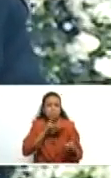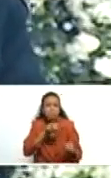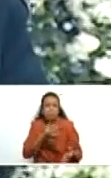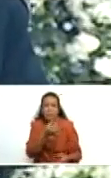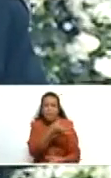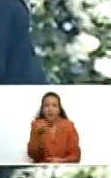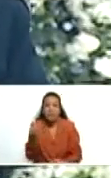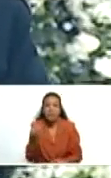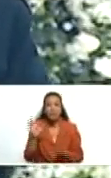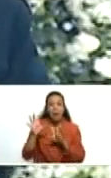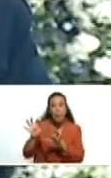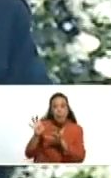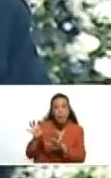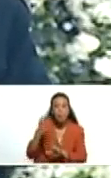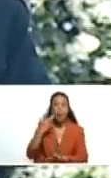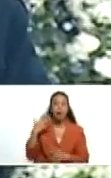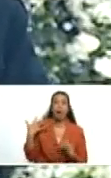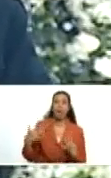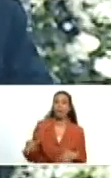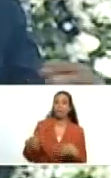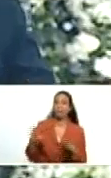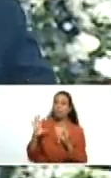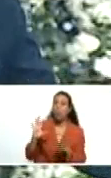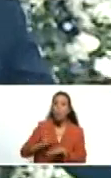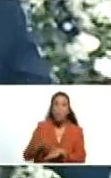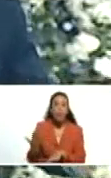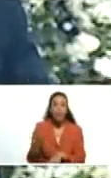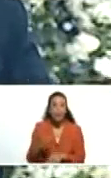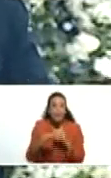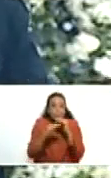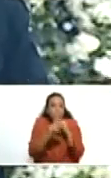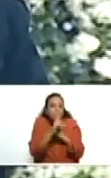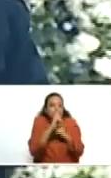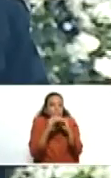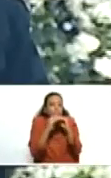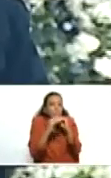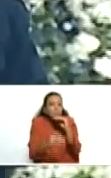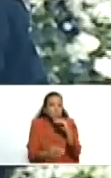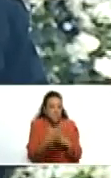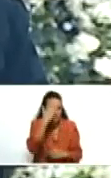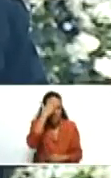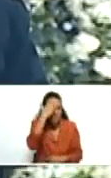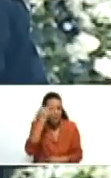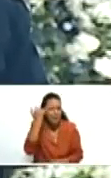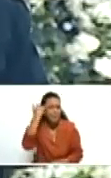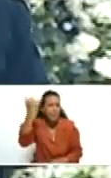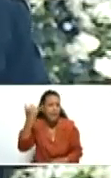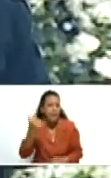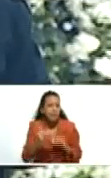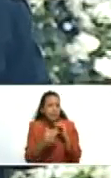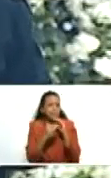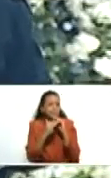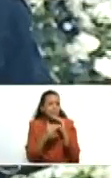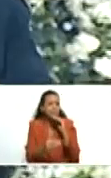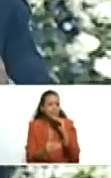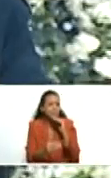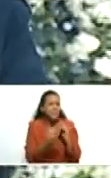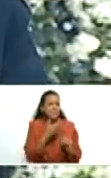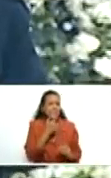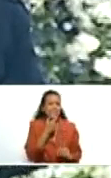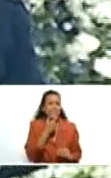Nosotros le echábamos broma, porque se lo tenía escondido, calladito. Y el hombre hablaba